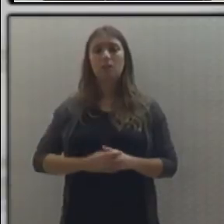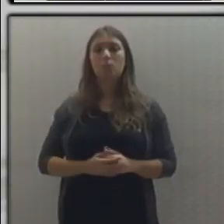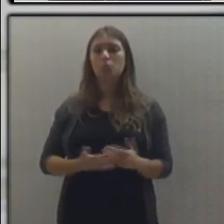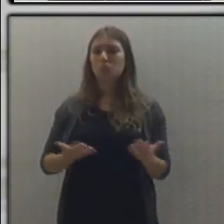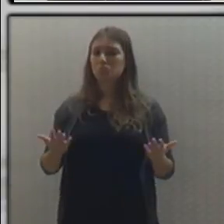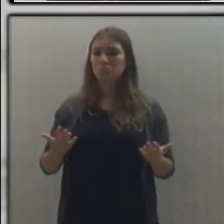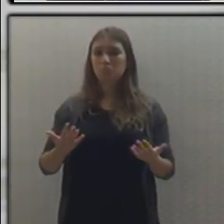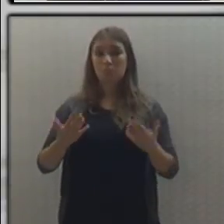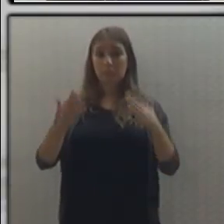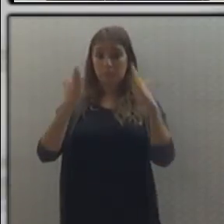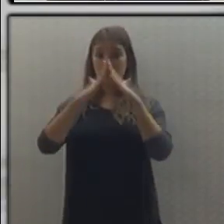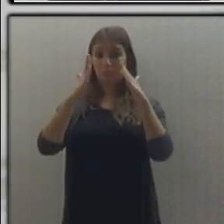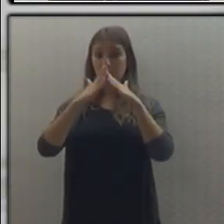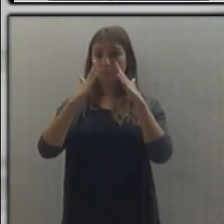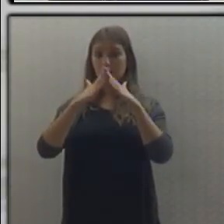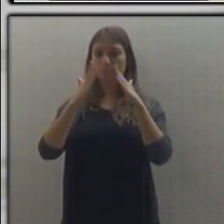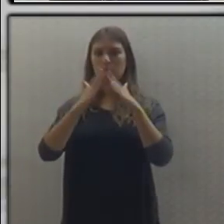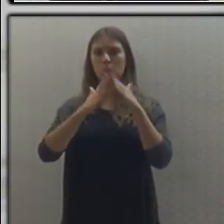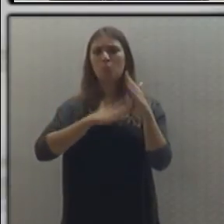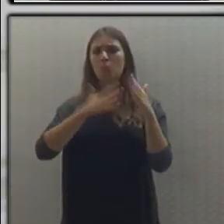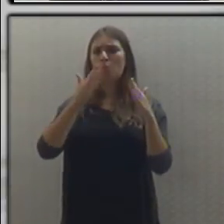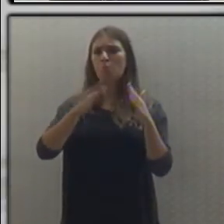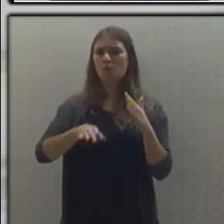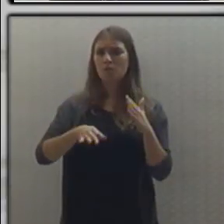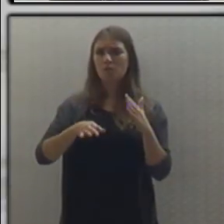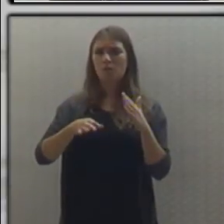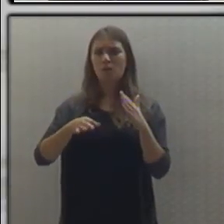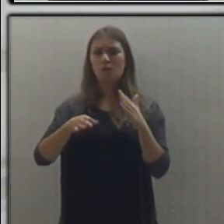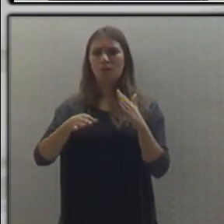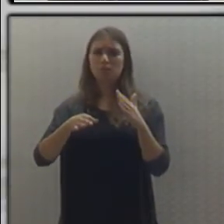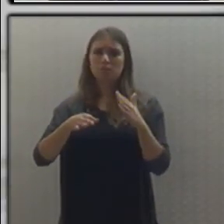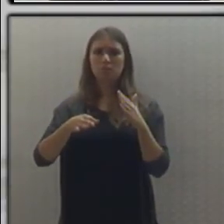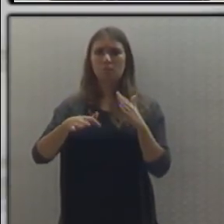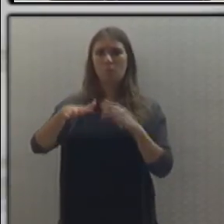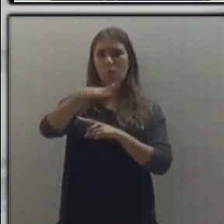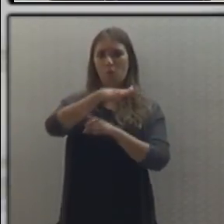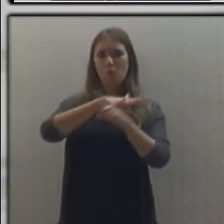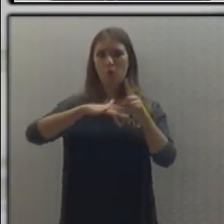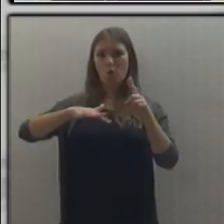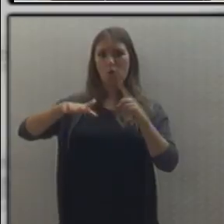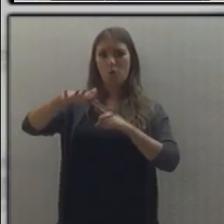que la propia vivienda se pueda apropiar de la zona